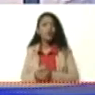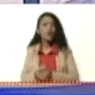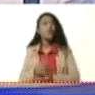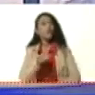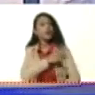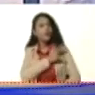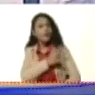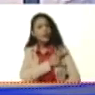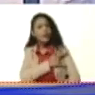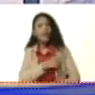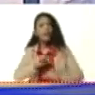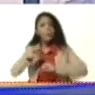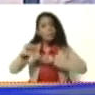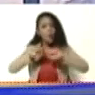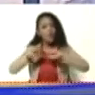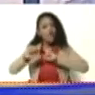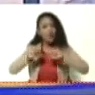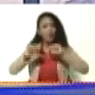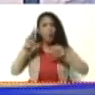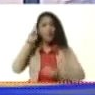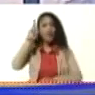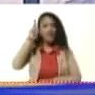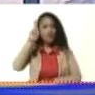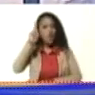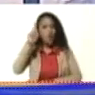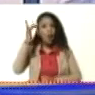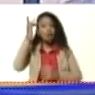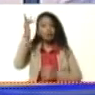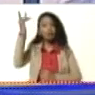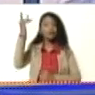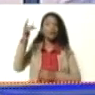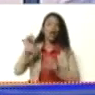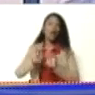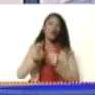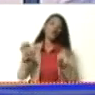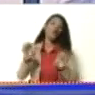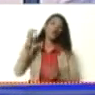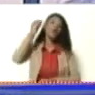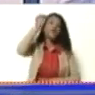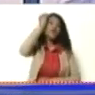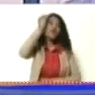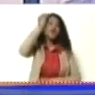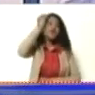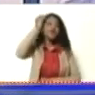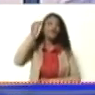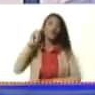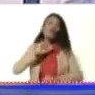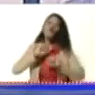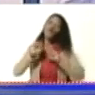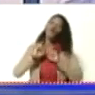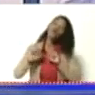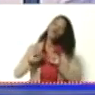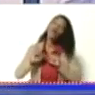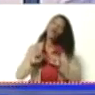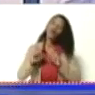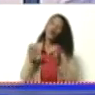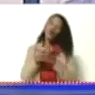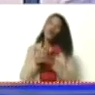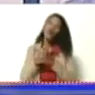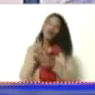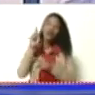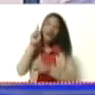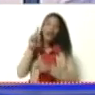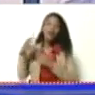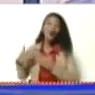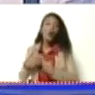universidades, movimientos de profesores, intelectuales, educadores, pensadores, con el movimiento sindical de los Estados